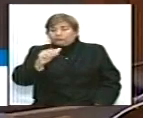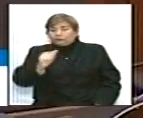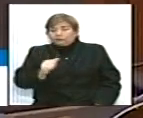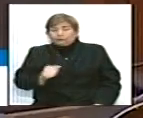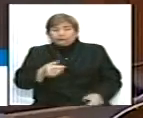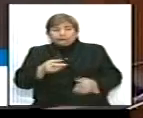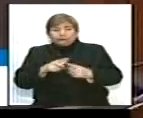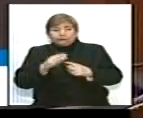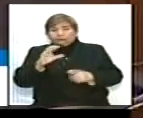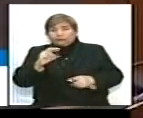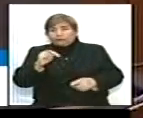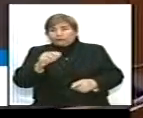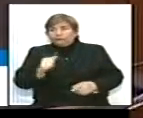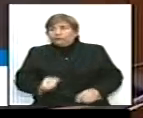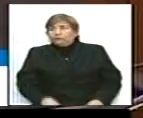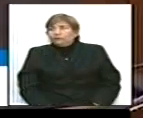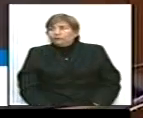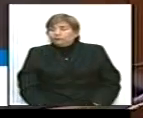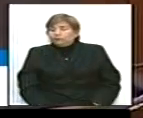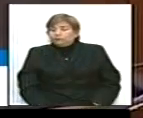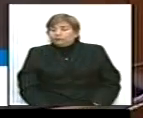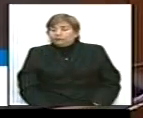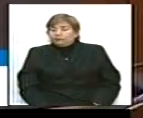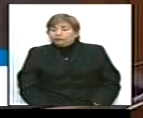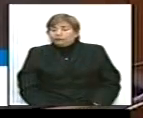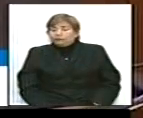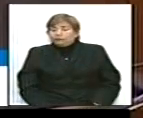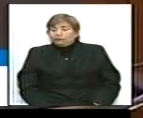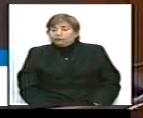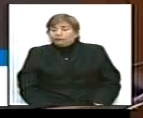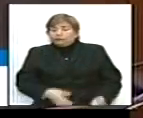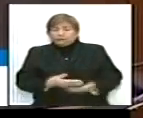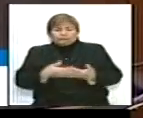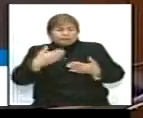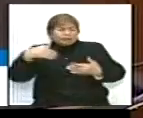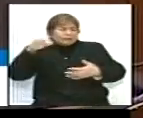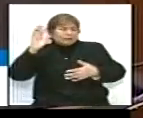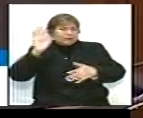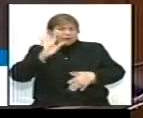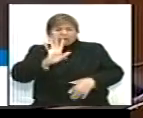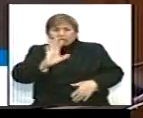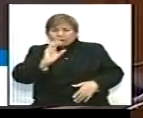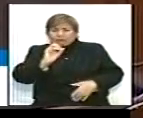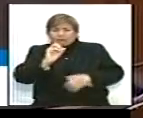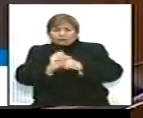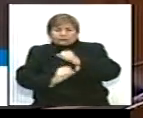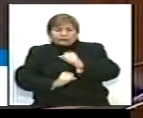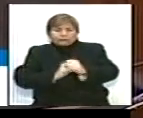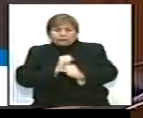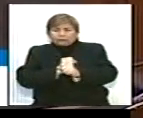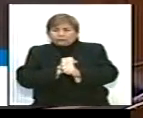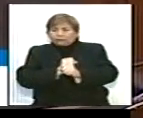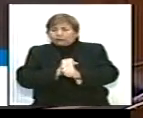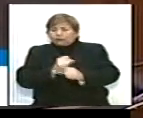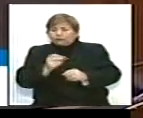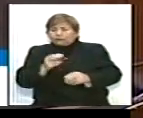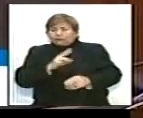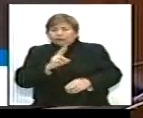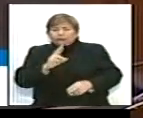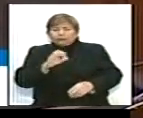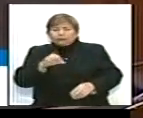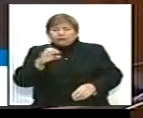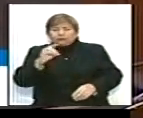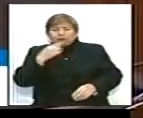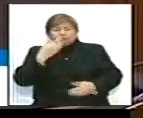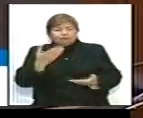Candarave en Tacna. Opera con licencia de uso de aguas de hace más de 50 años. Una investigación de la República indicó